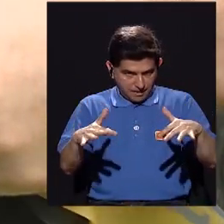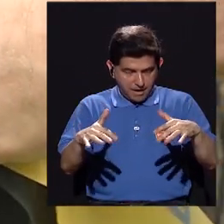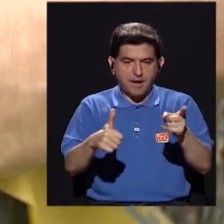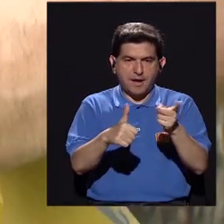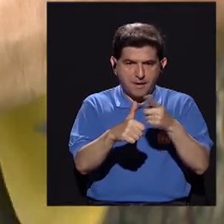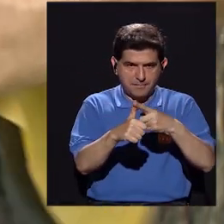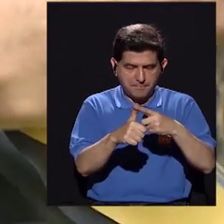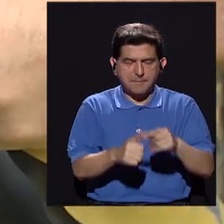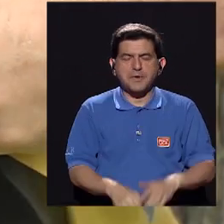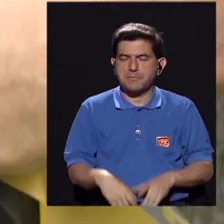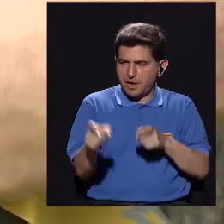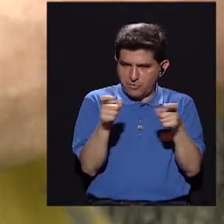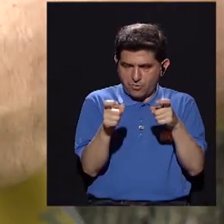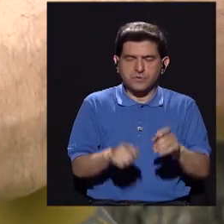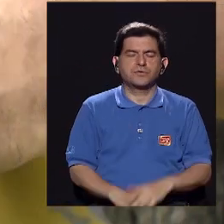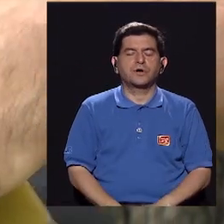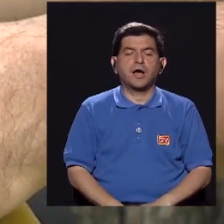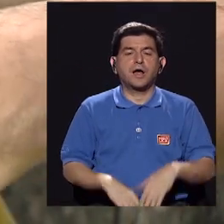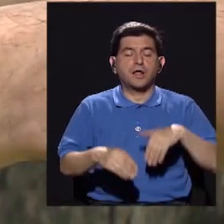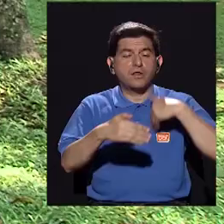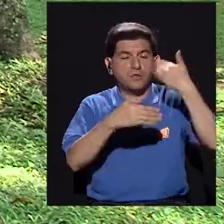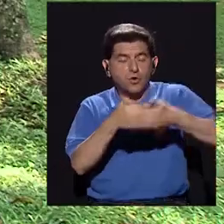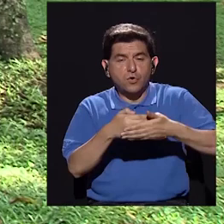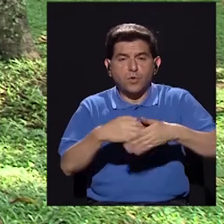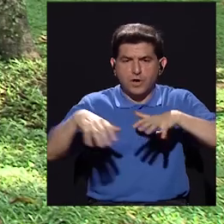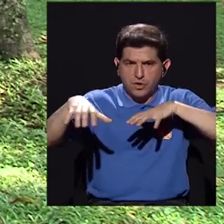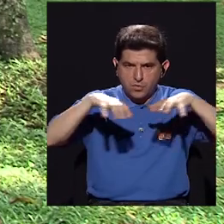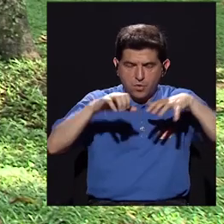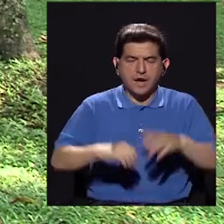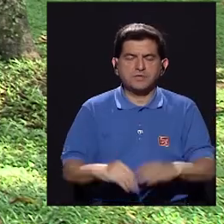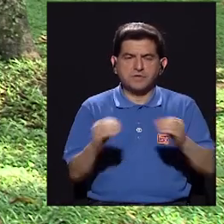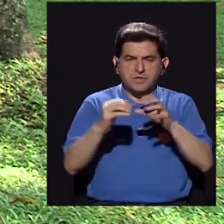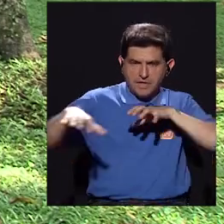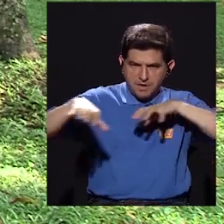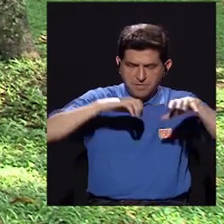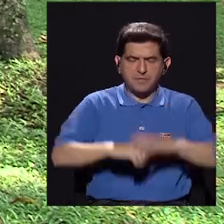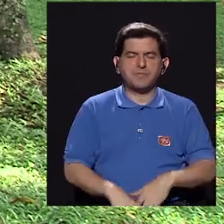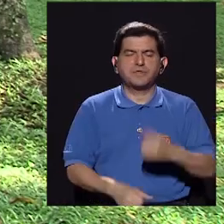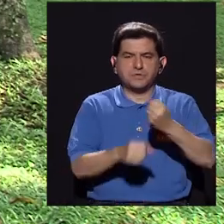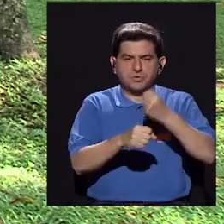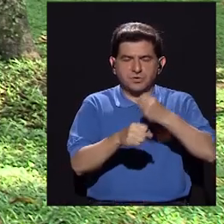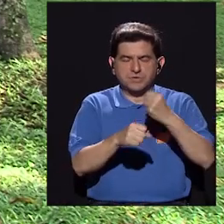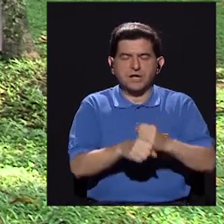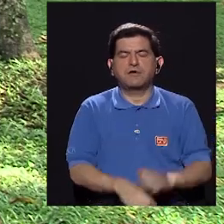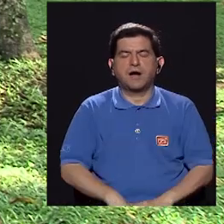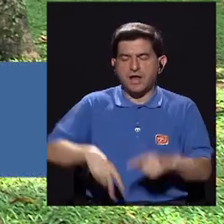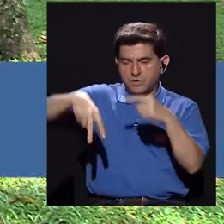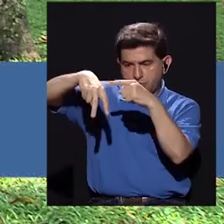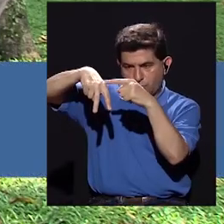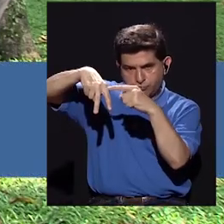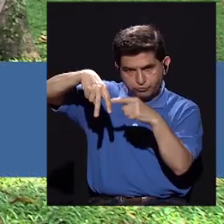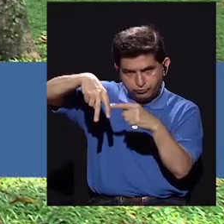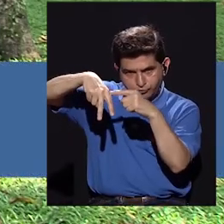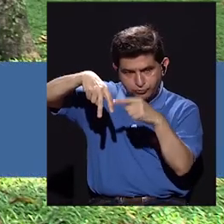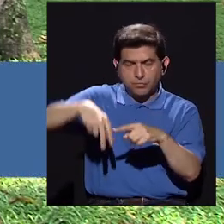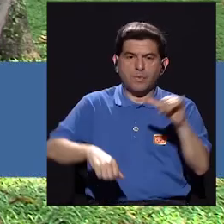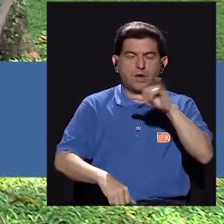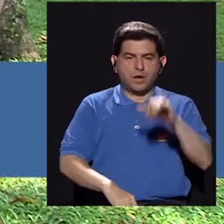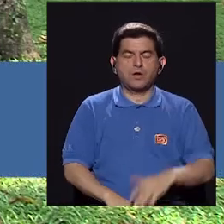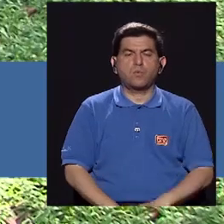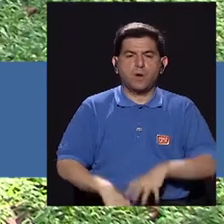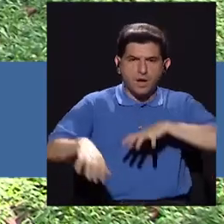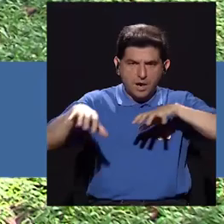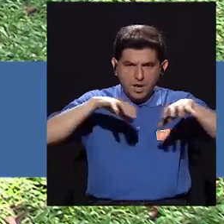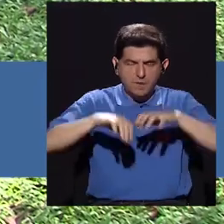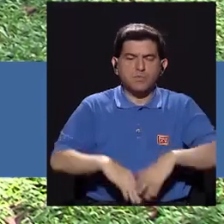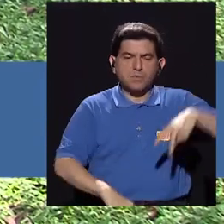Una vez que tenemos el primer ejercicio dominado, que es isométrico, podemos hacer un ejercicio con más movimiento, trabajando un poquito más el cuádriceps, donde vamos a